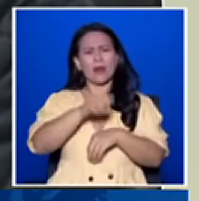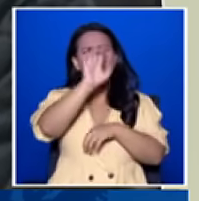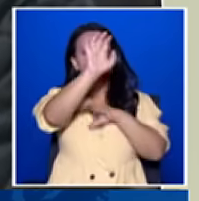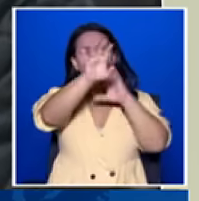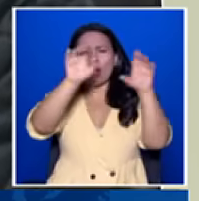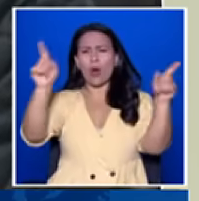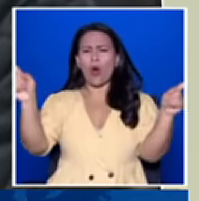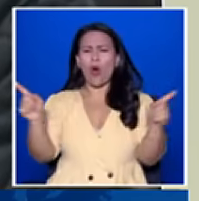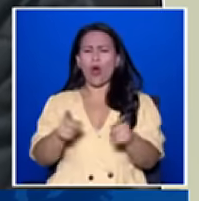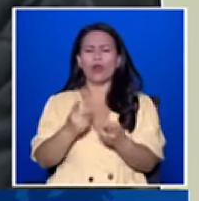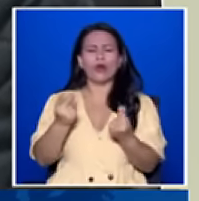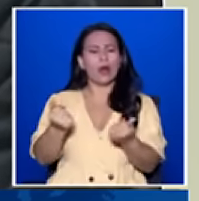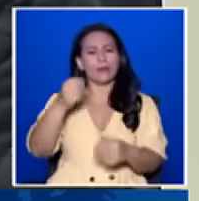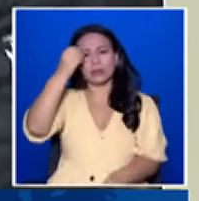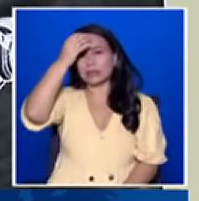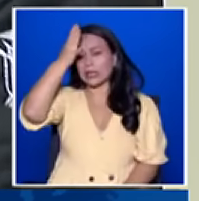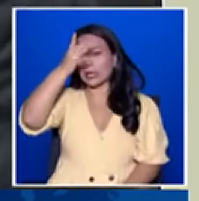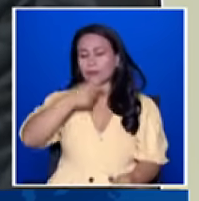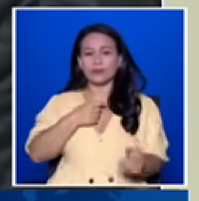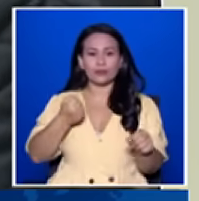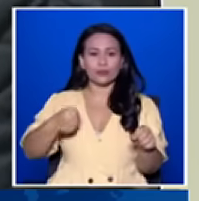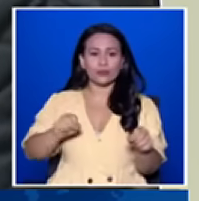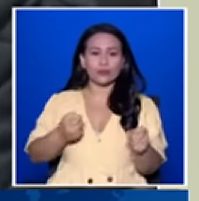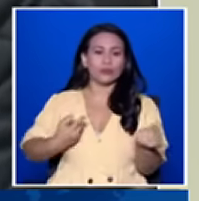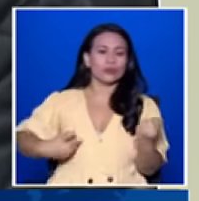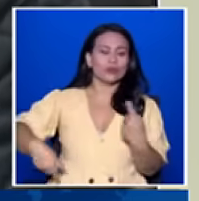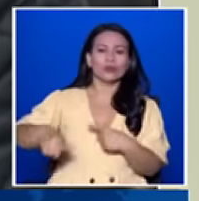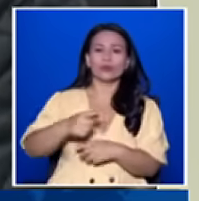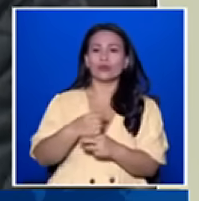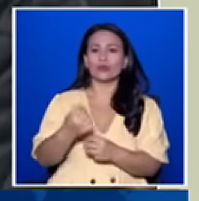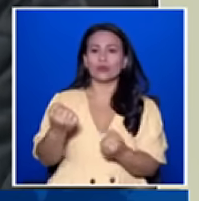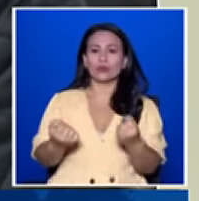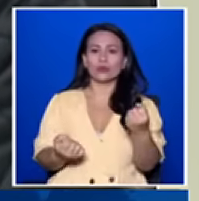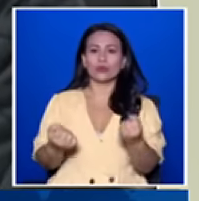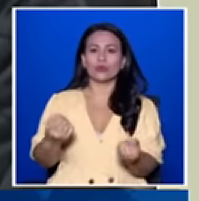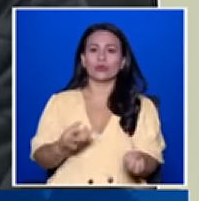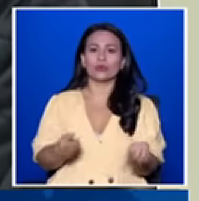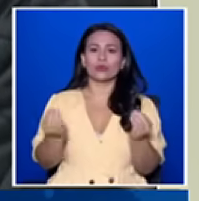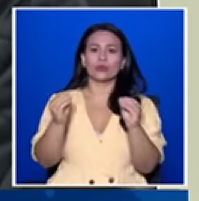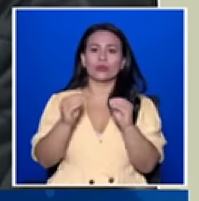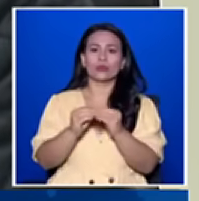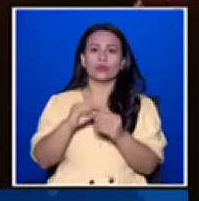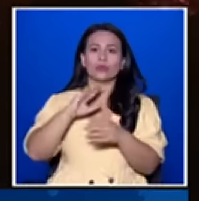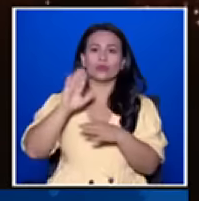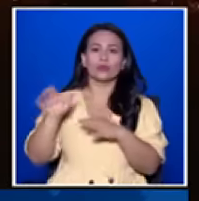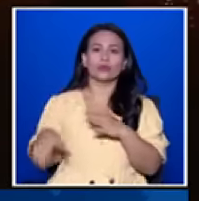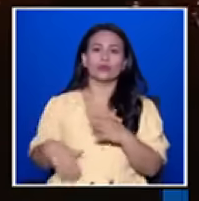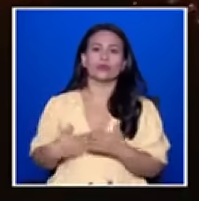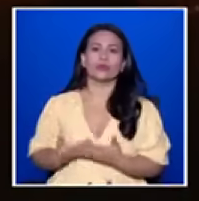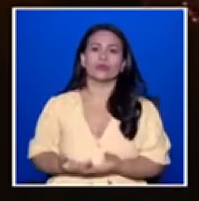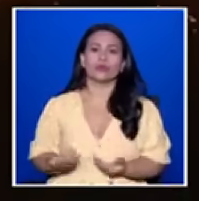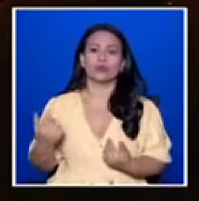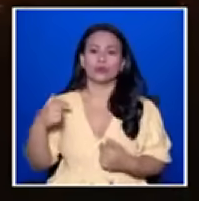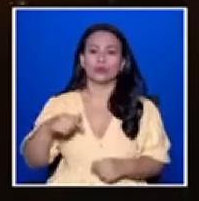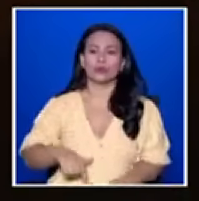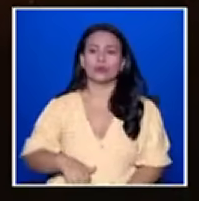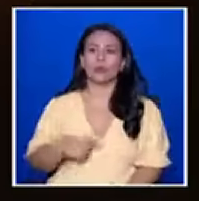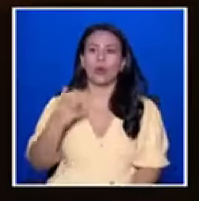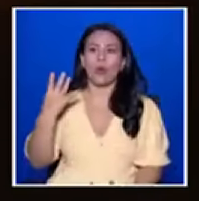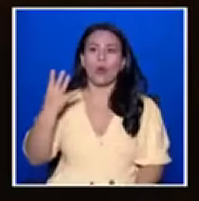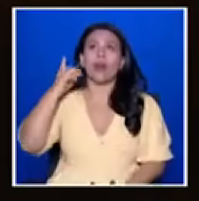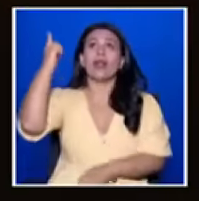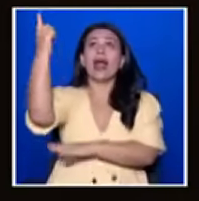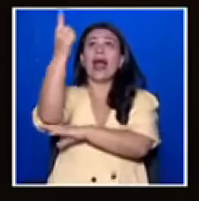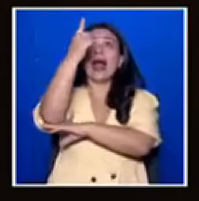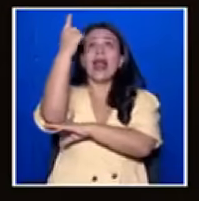que actuar con inteligencia y con patrullaje que se le ha dispuesto ya al señor comandante del Distrito Metropolitano de Quito. Este jueves, 4